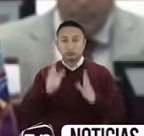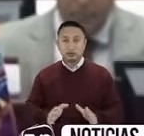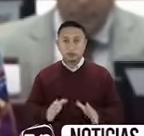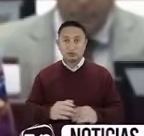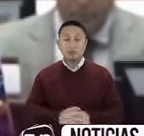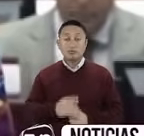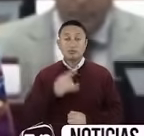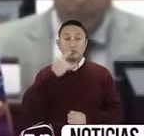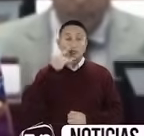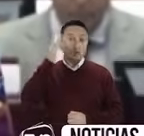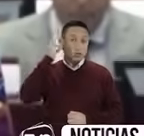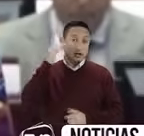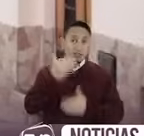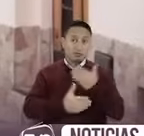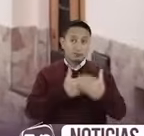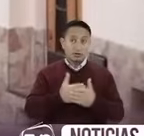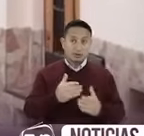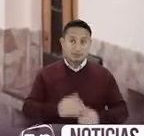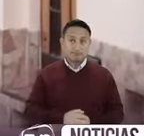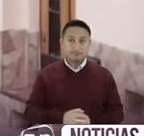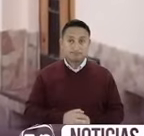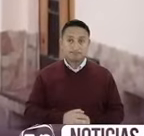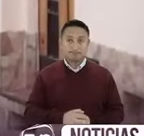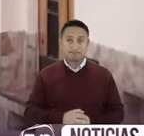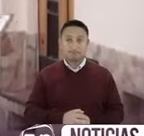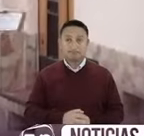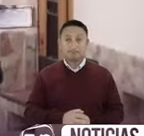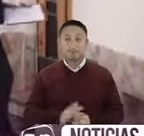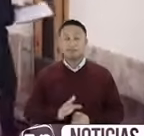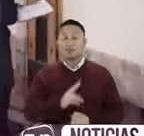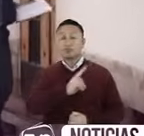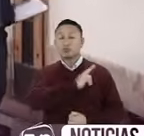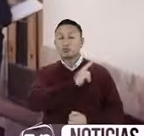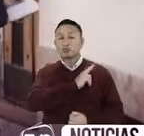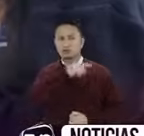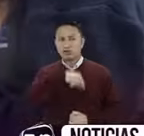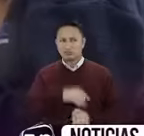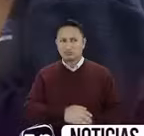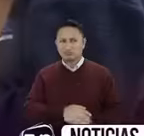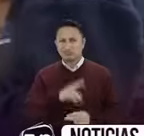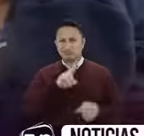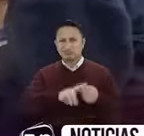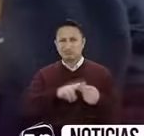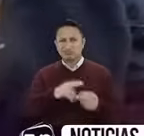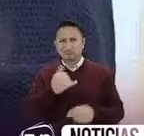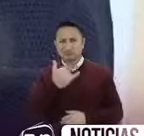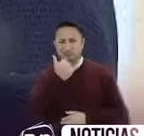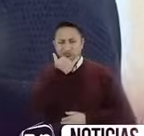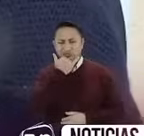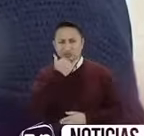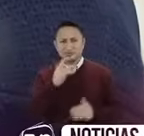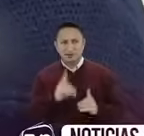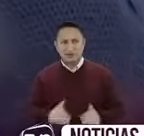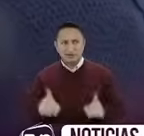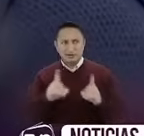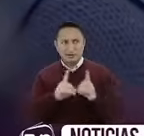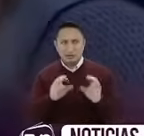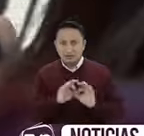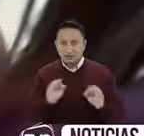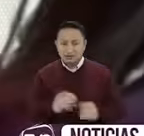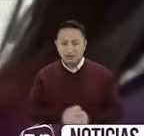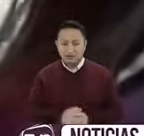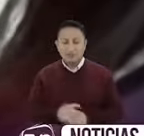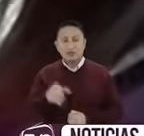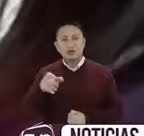este proceso. Desde la academia se habla de un censo fallido, pues al omitir resultados se invisibilizan las demandas